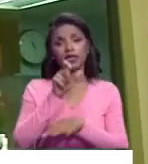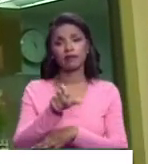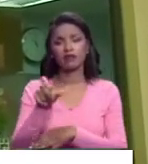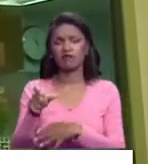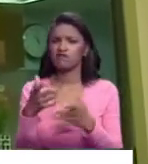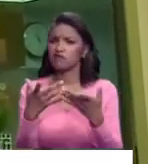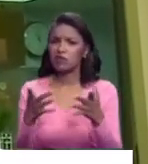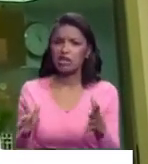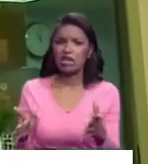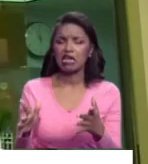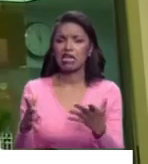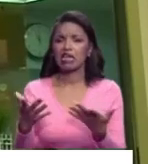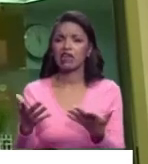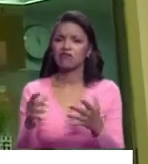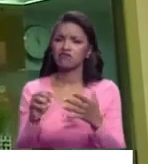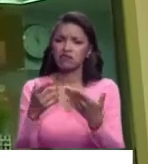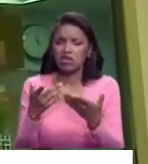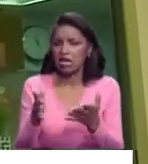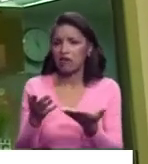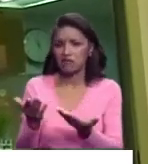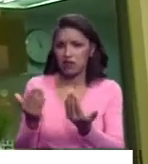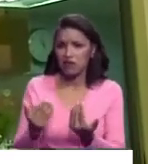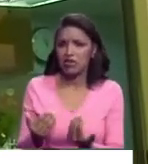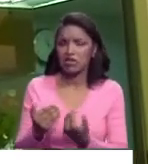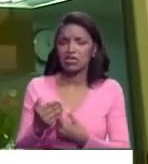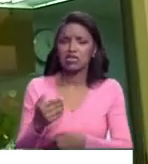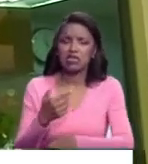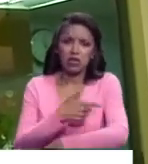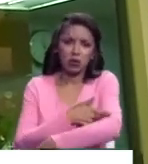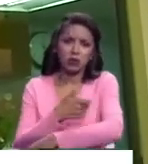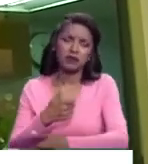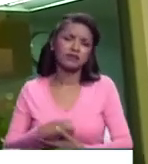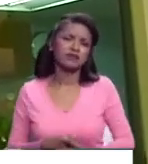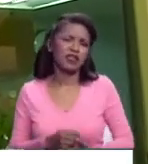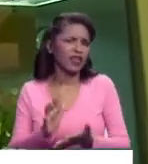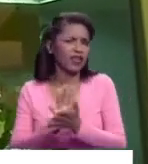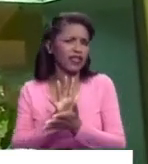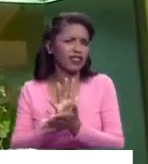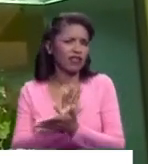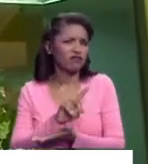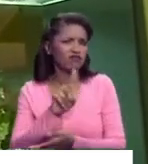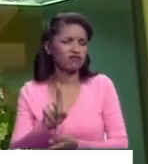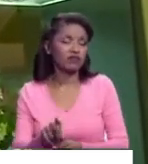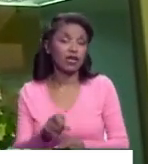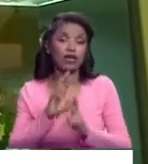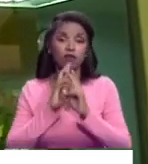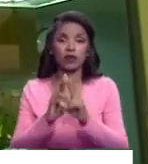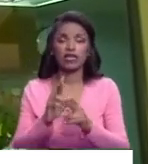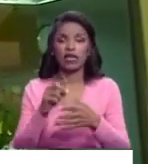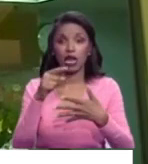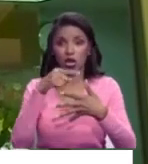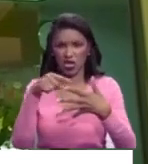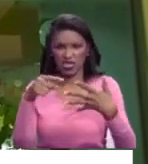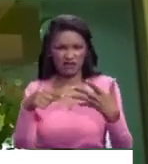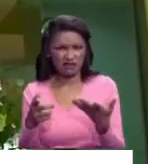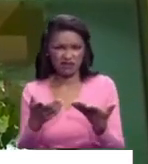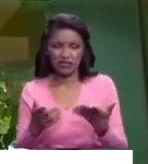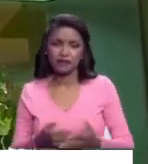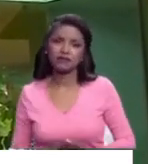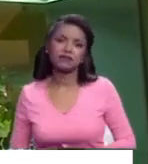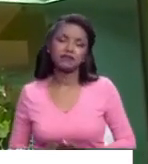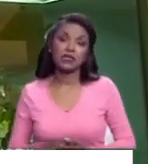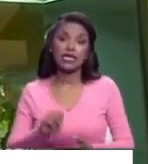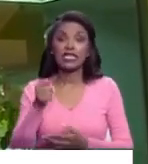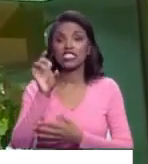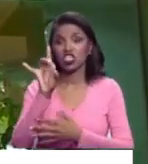de cualquier tipo vengan a hacer la donación. ¿A partir de cuántos años se puede donar sangre? Los requisitos son